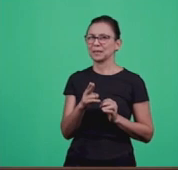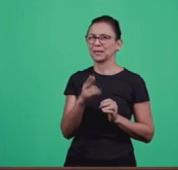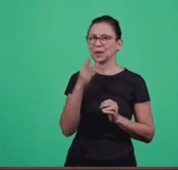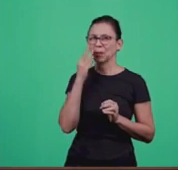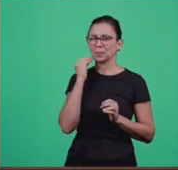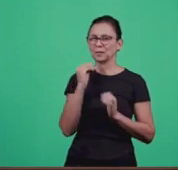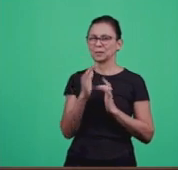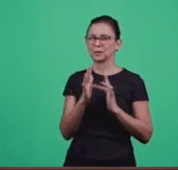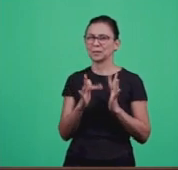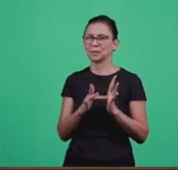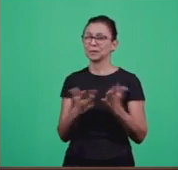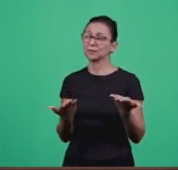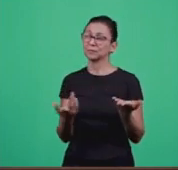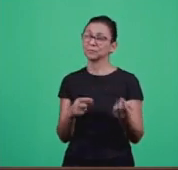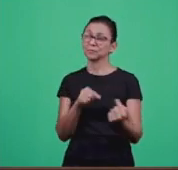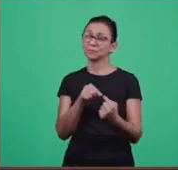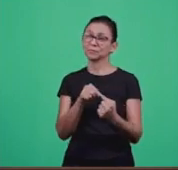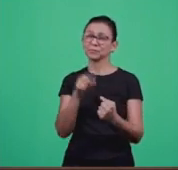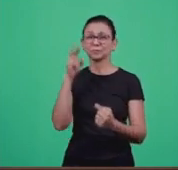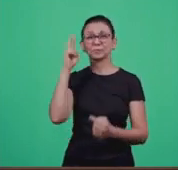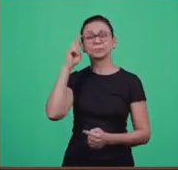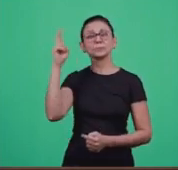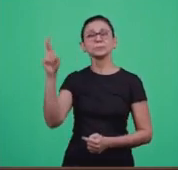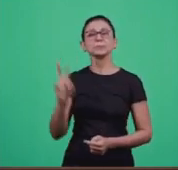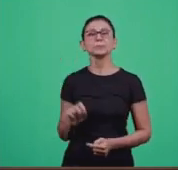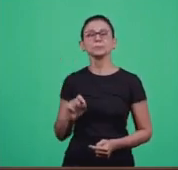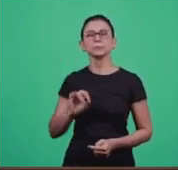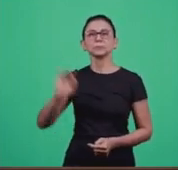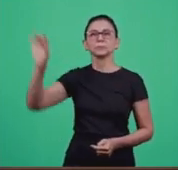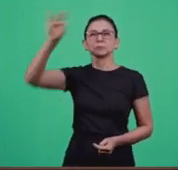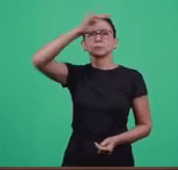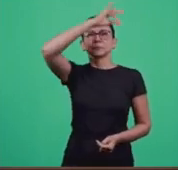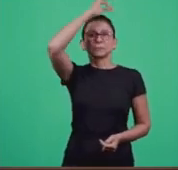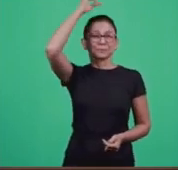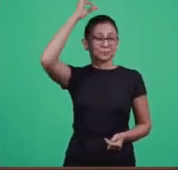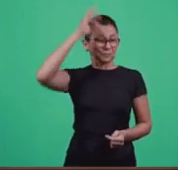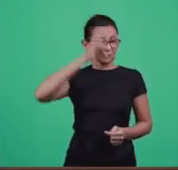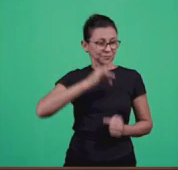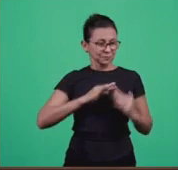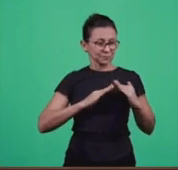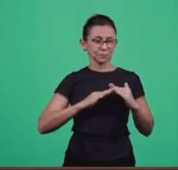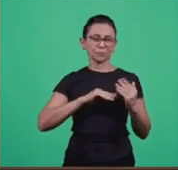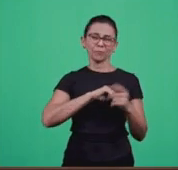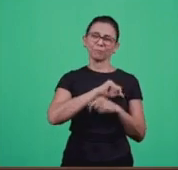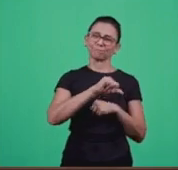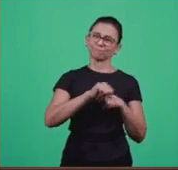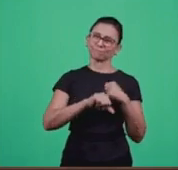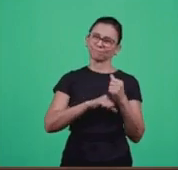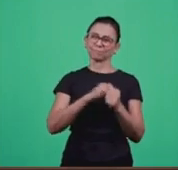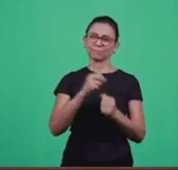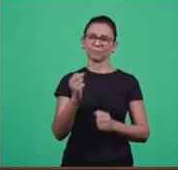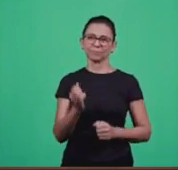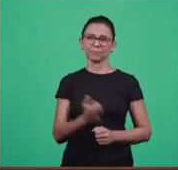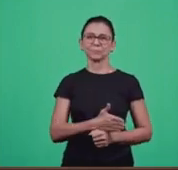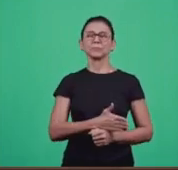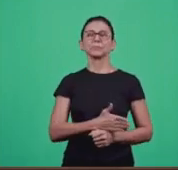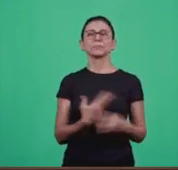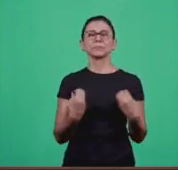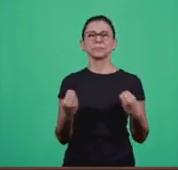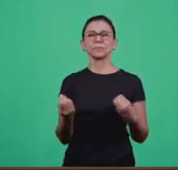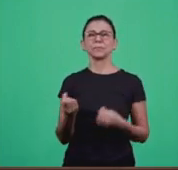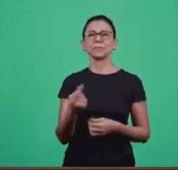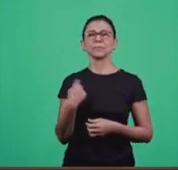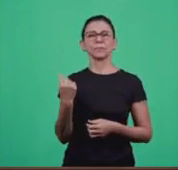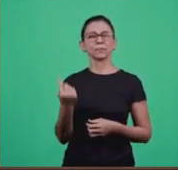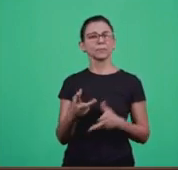queda más parecida al Señor Jesús cada vez más. Ese es el objetivo del Señor, que el Señor habite en nosotros,